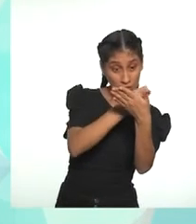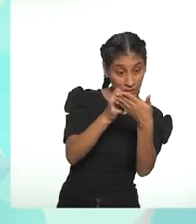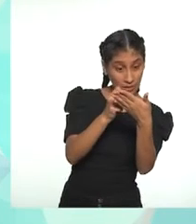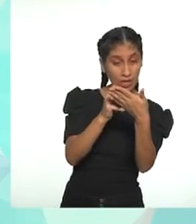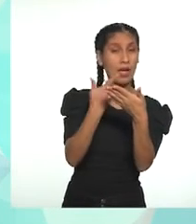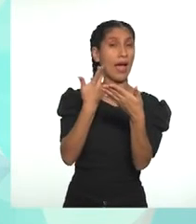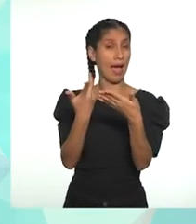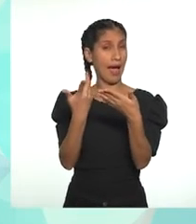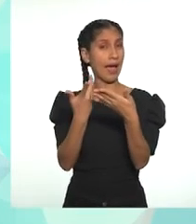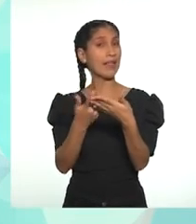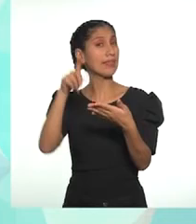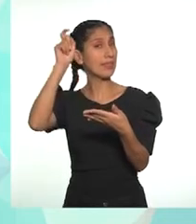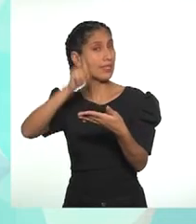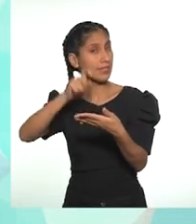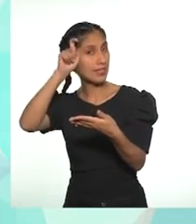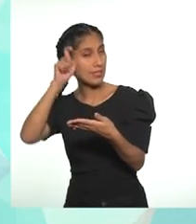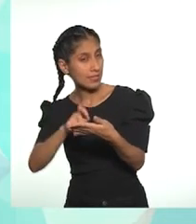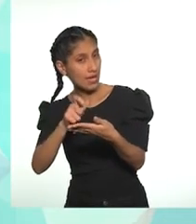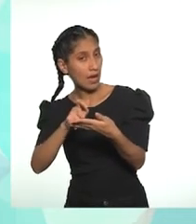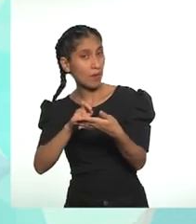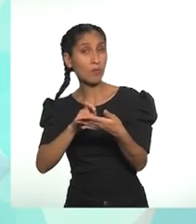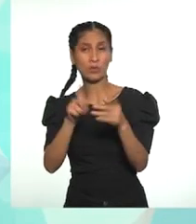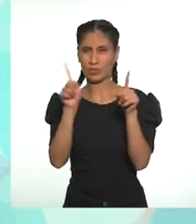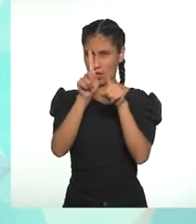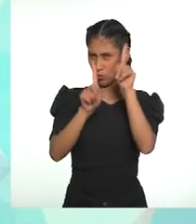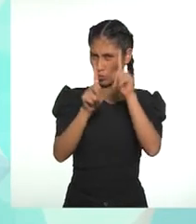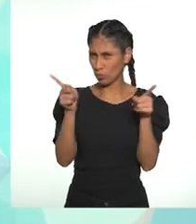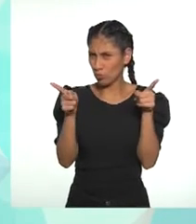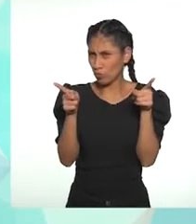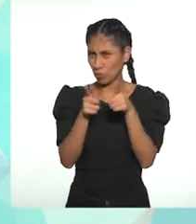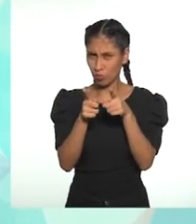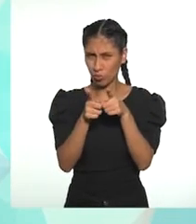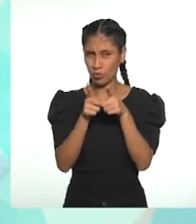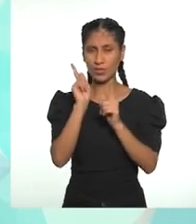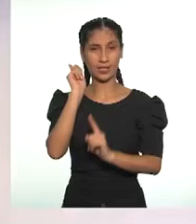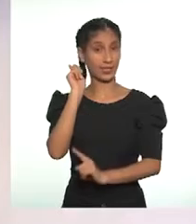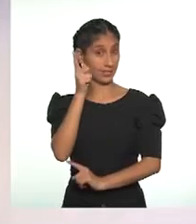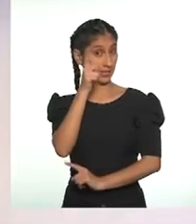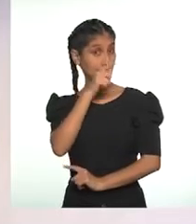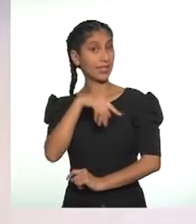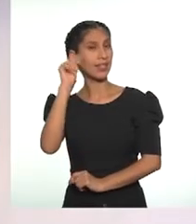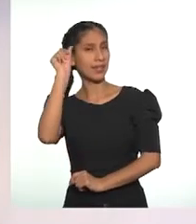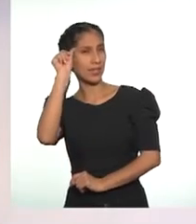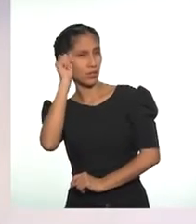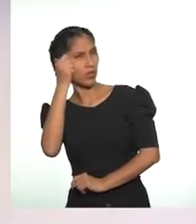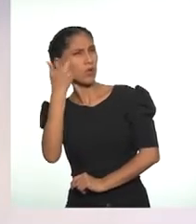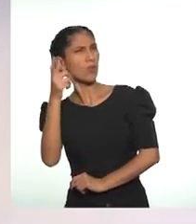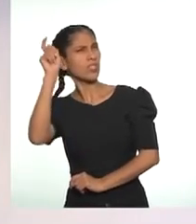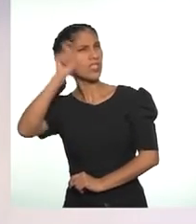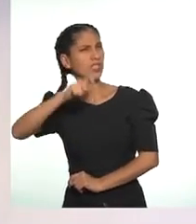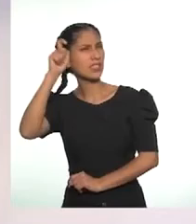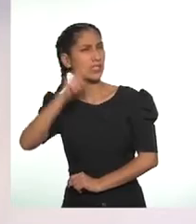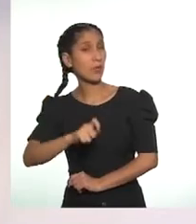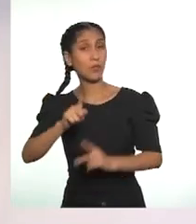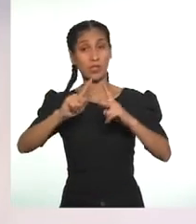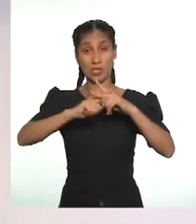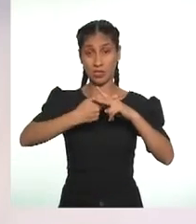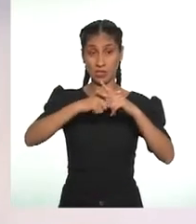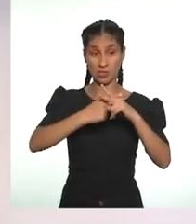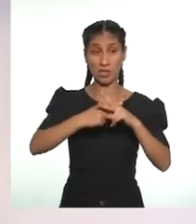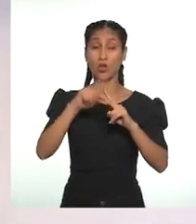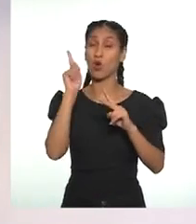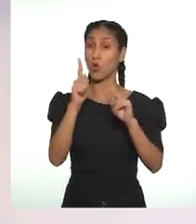que estén escritas a modo de recomendaciones, necesitamos hacer algunos ajustes. Sí, recordemos que